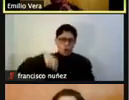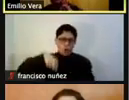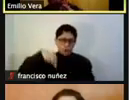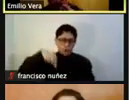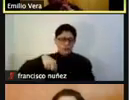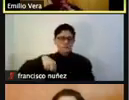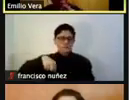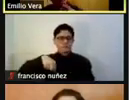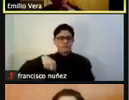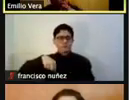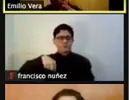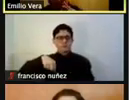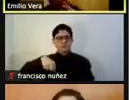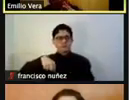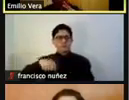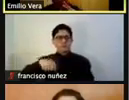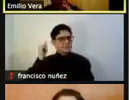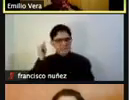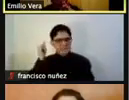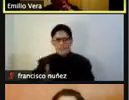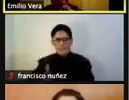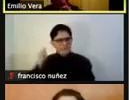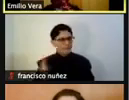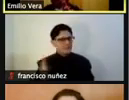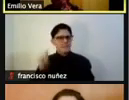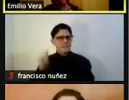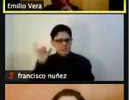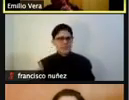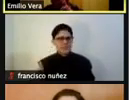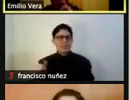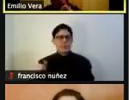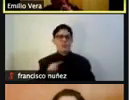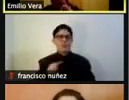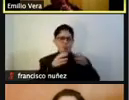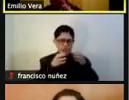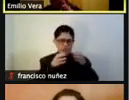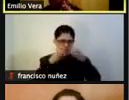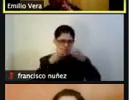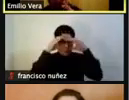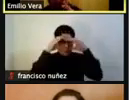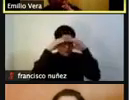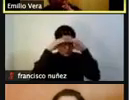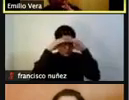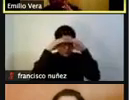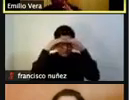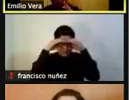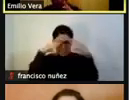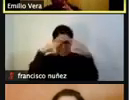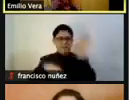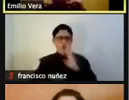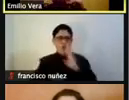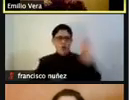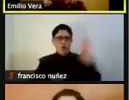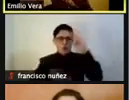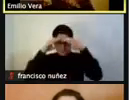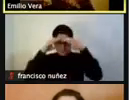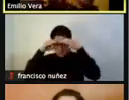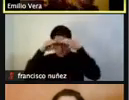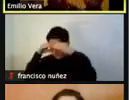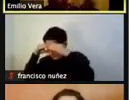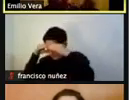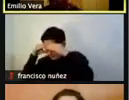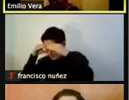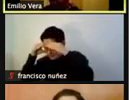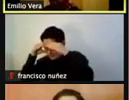siempre va un equipo de observación, de biólogos, digamos, que van mirando y viendo si hay animales alrededor, etcétera,